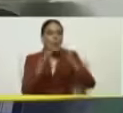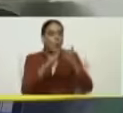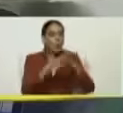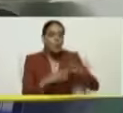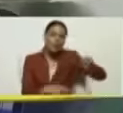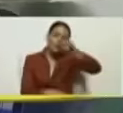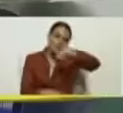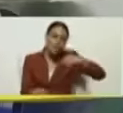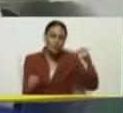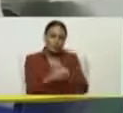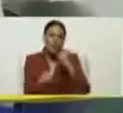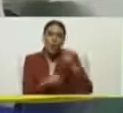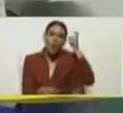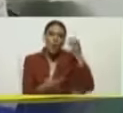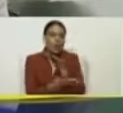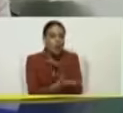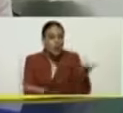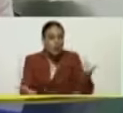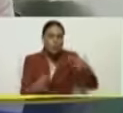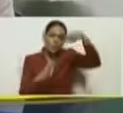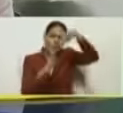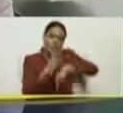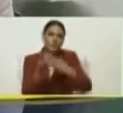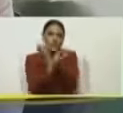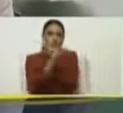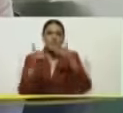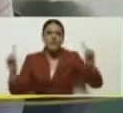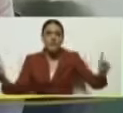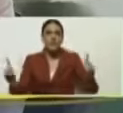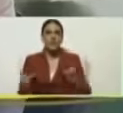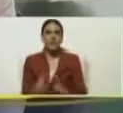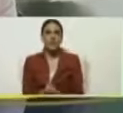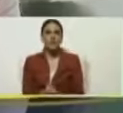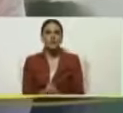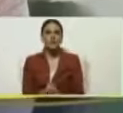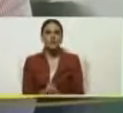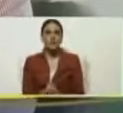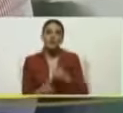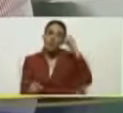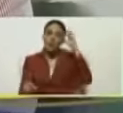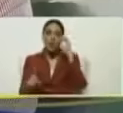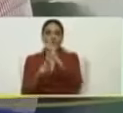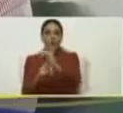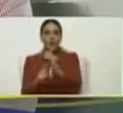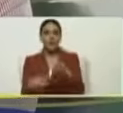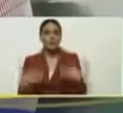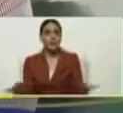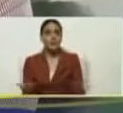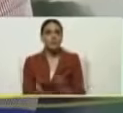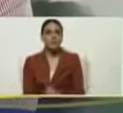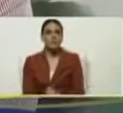Más y más profunda democracia. Ese es el objetivo.